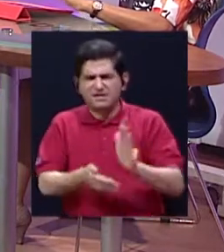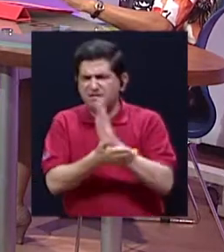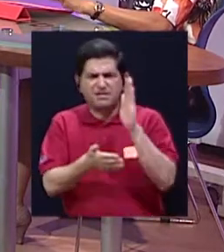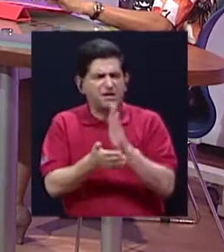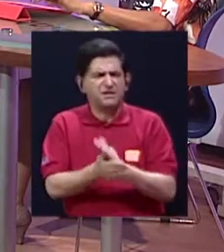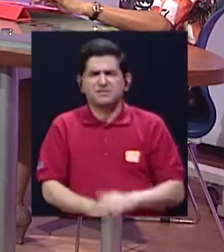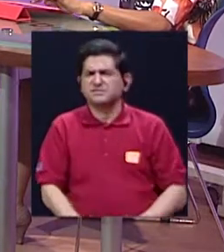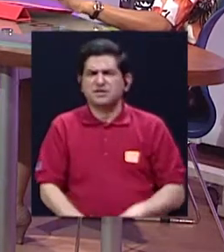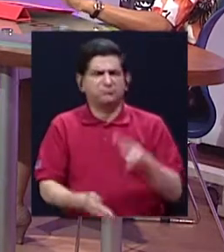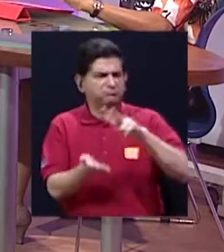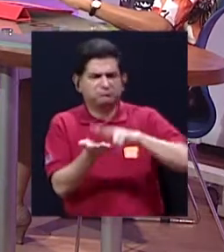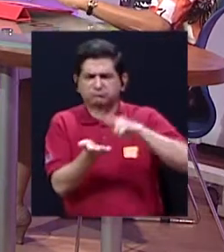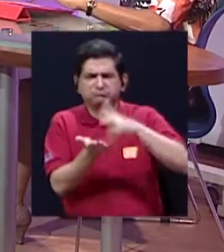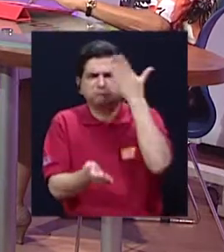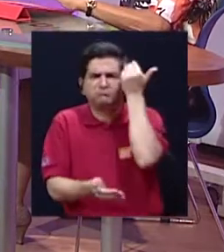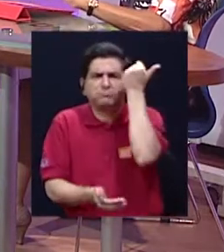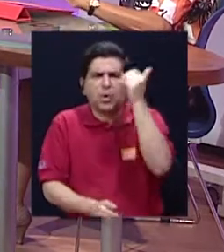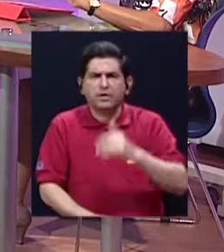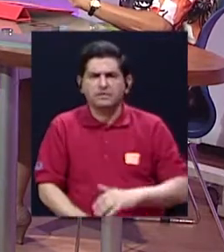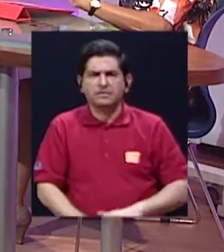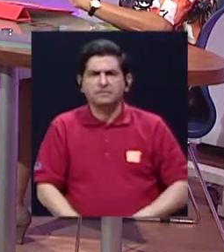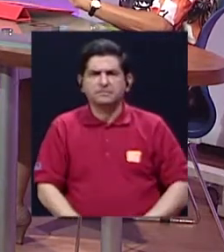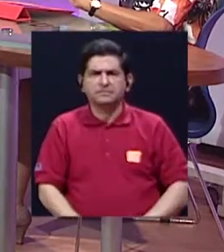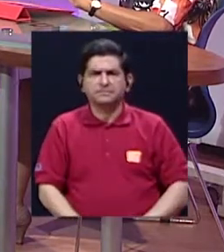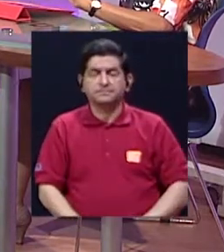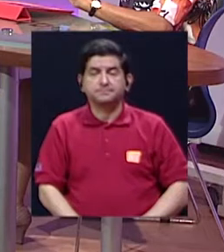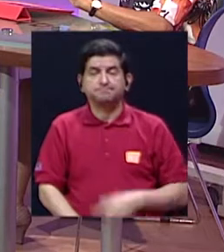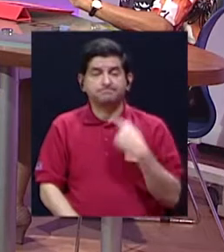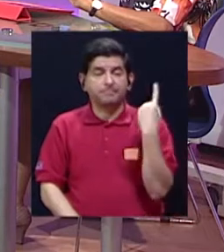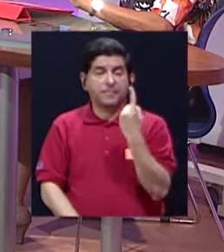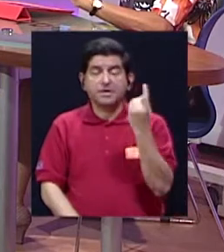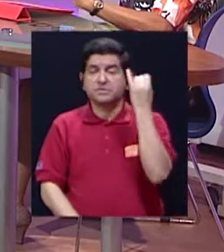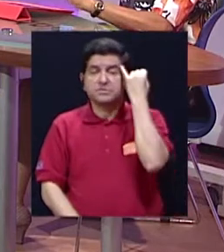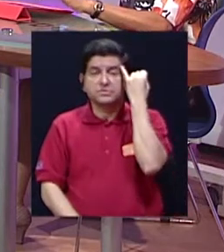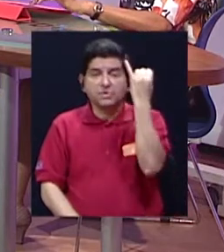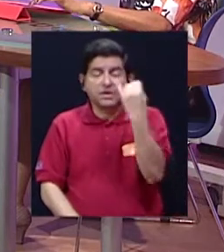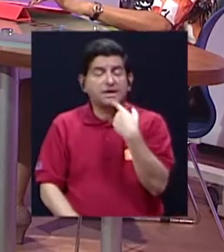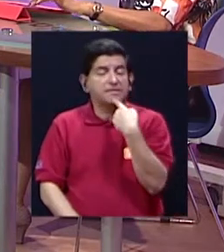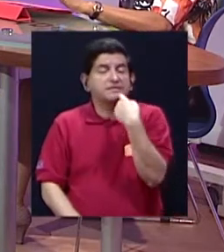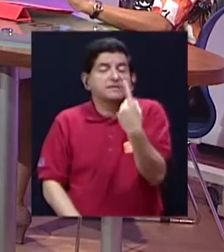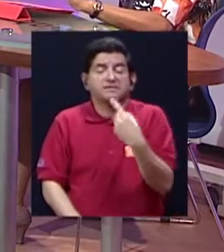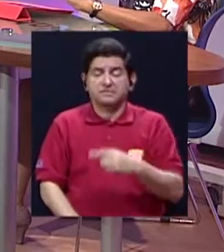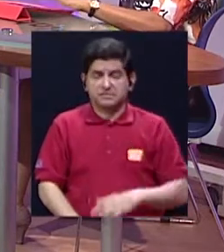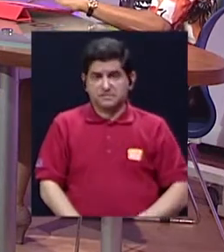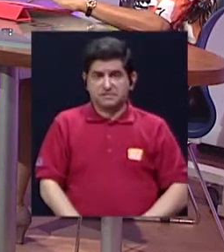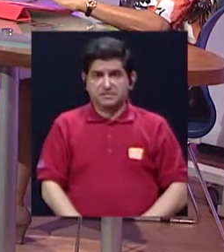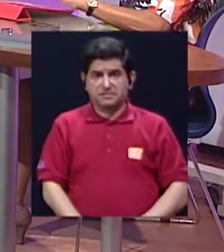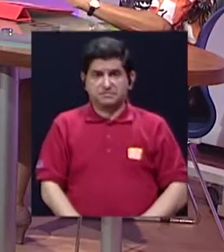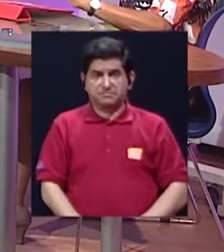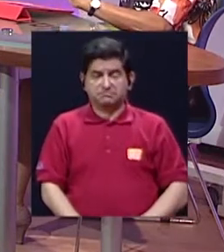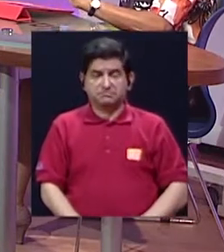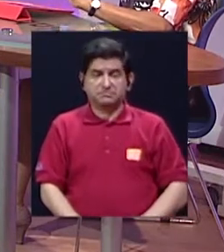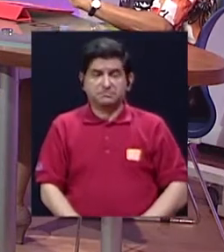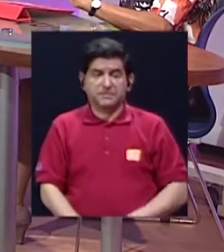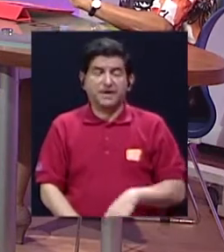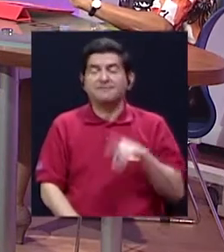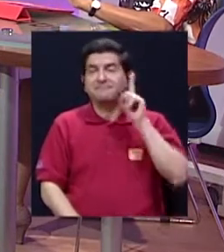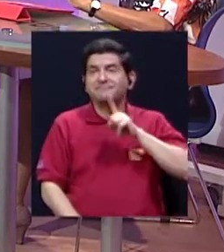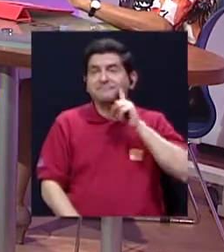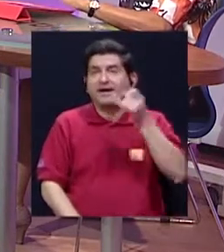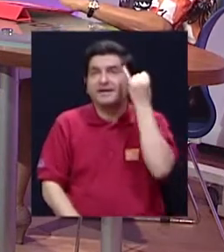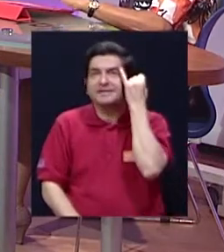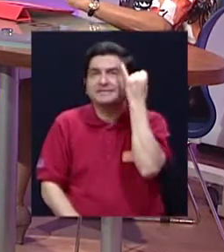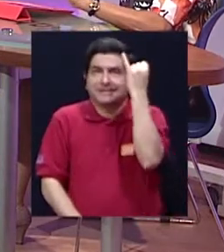no está siendo aprobado. Y realmente la única argumentación que están dando, la falsa argumentación,